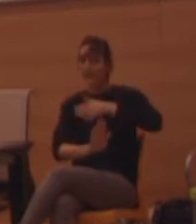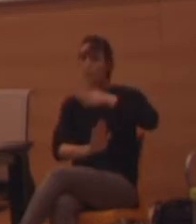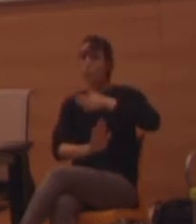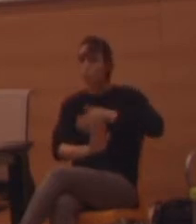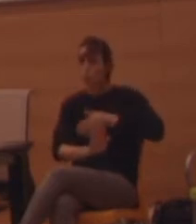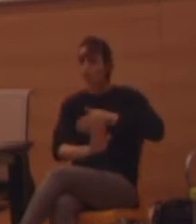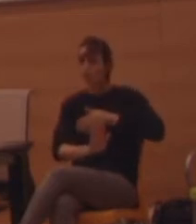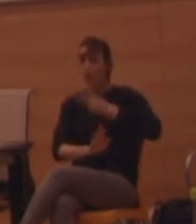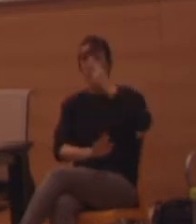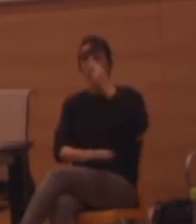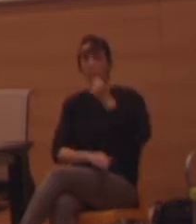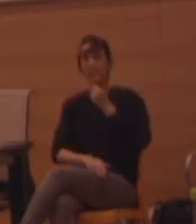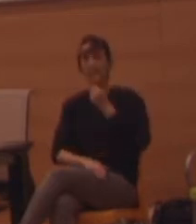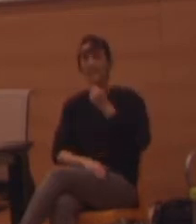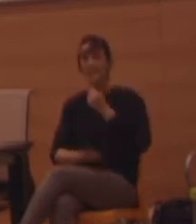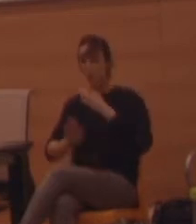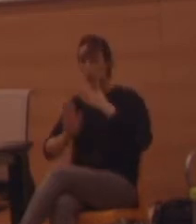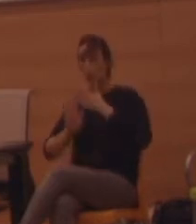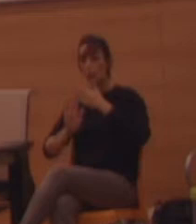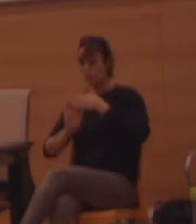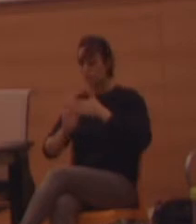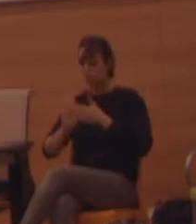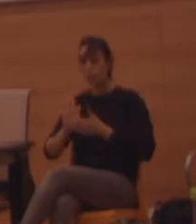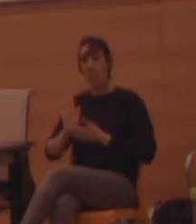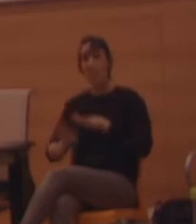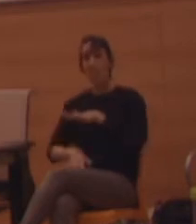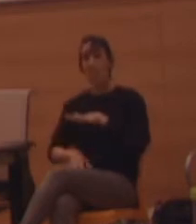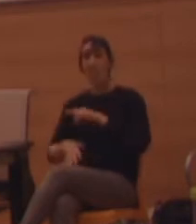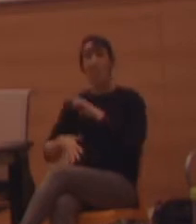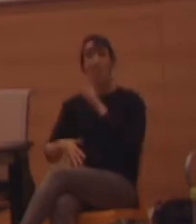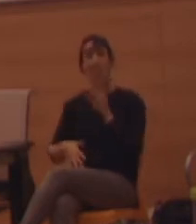porque los pies tienen 5 compartimentos, estos 5 compartimentos